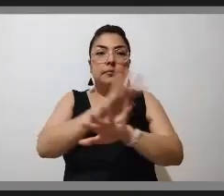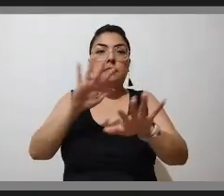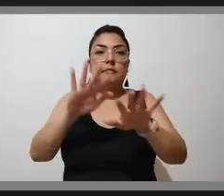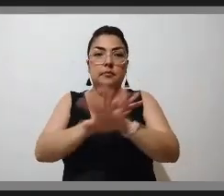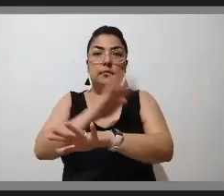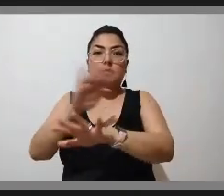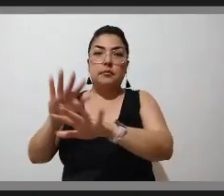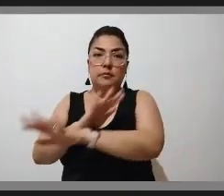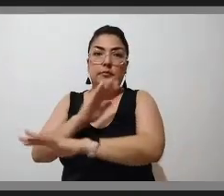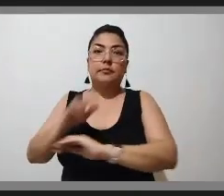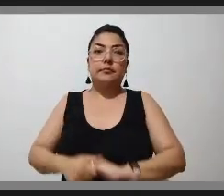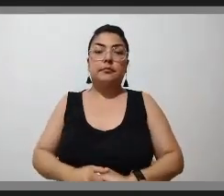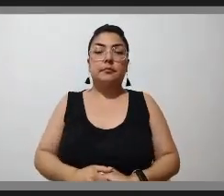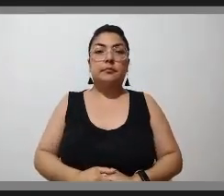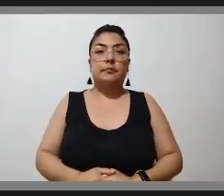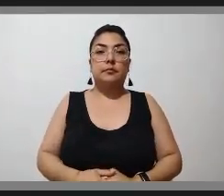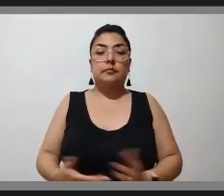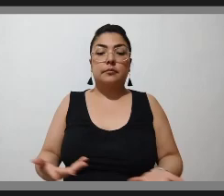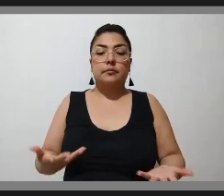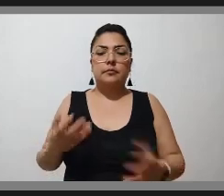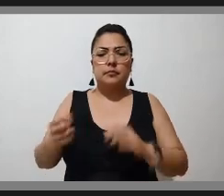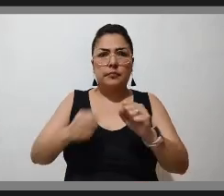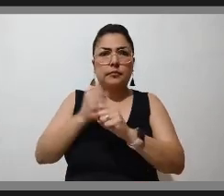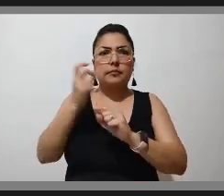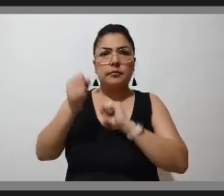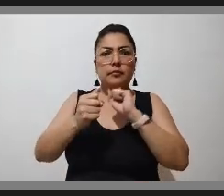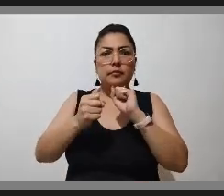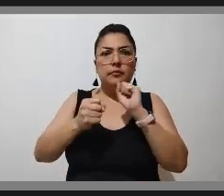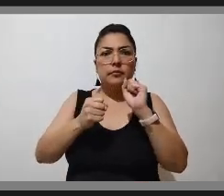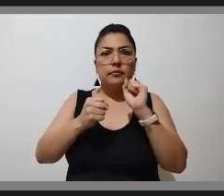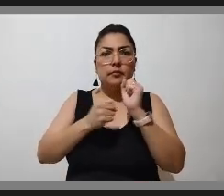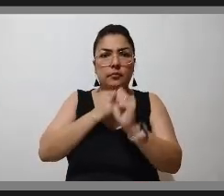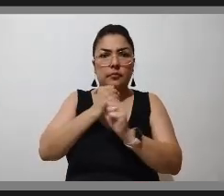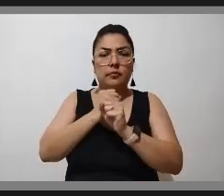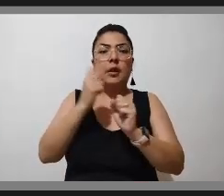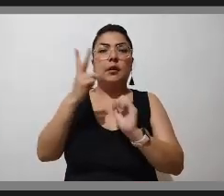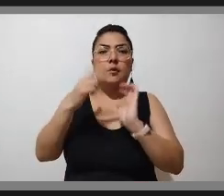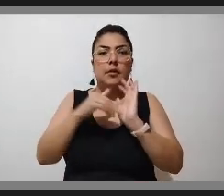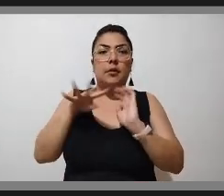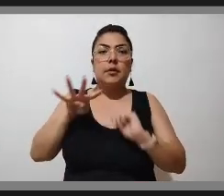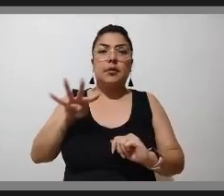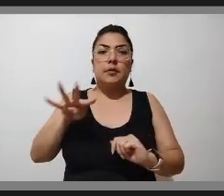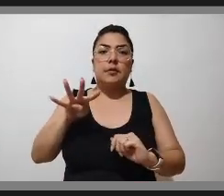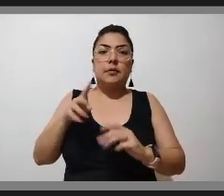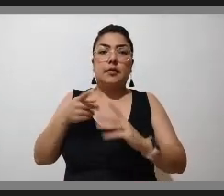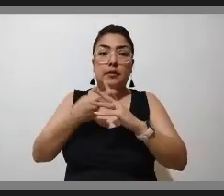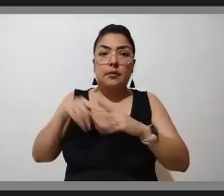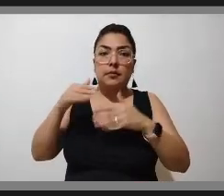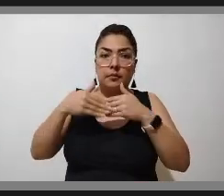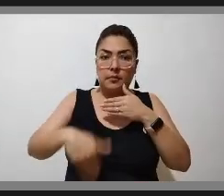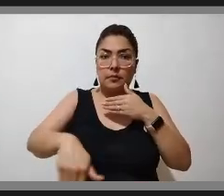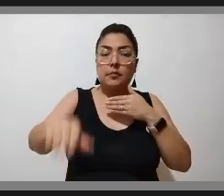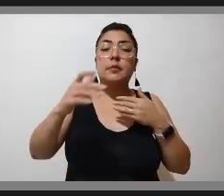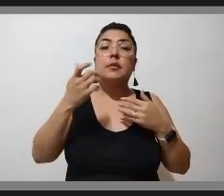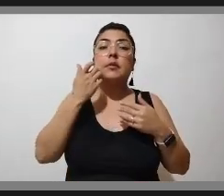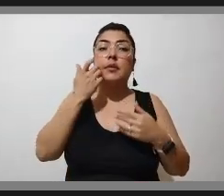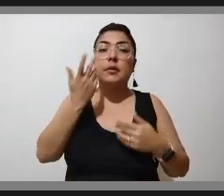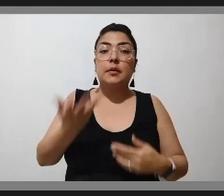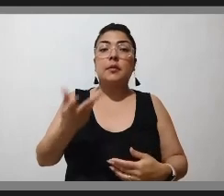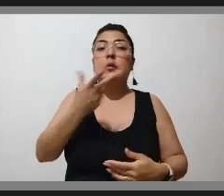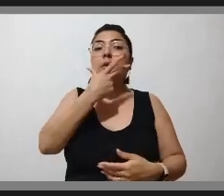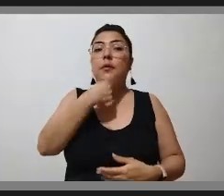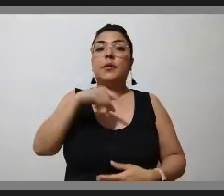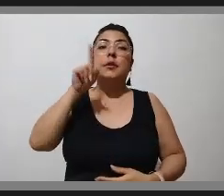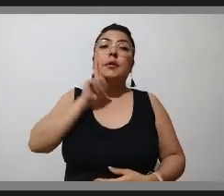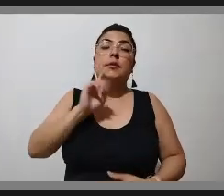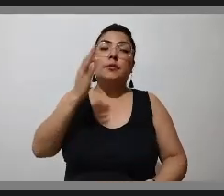y ahora, a partir del año 2019, la paridad, que se acelera la presencia de las mujeres, que se les empiezan a reconocer y yo